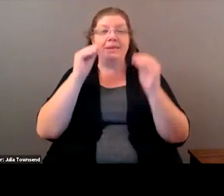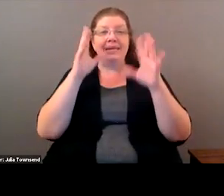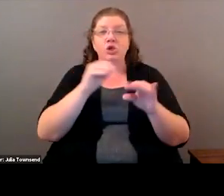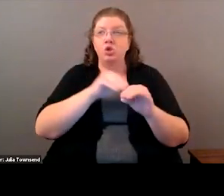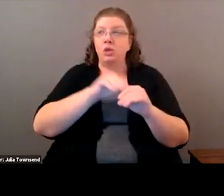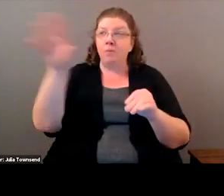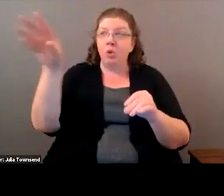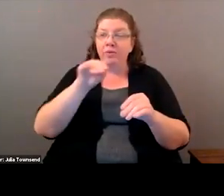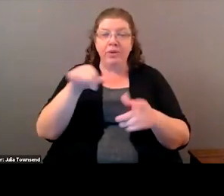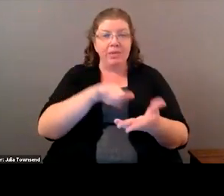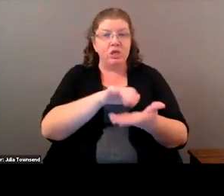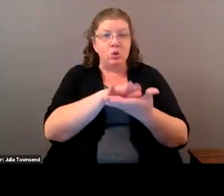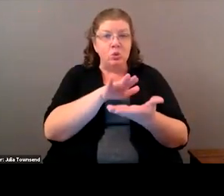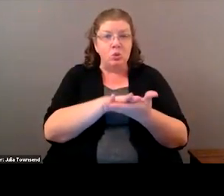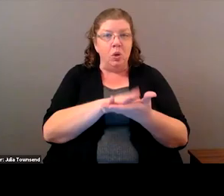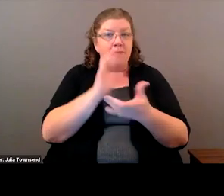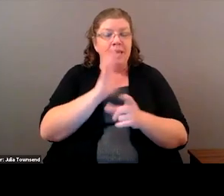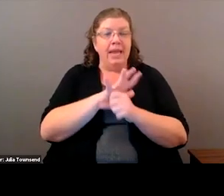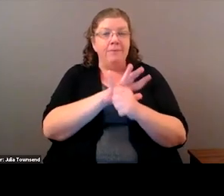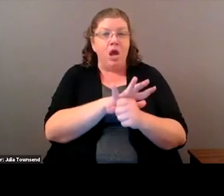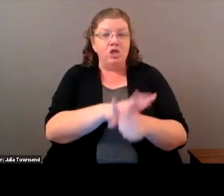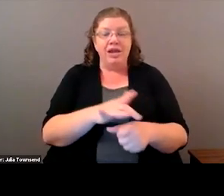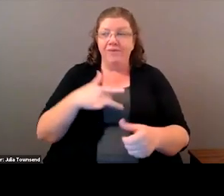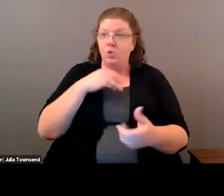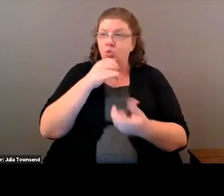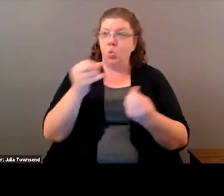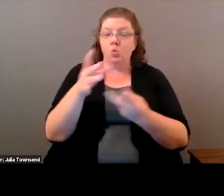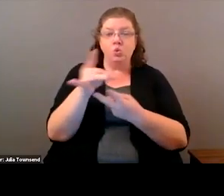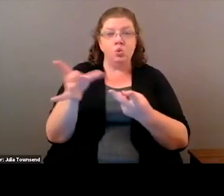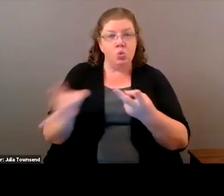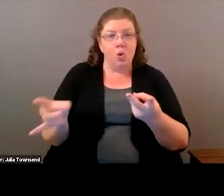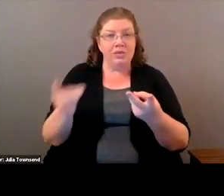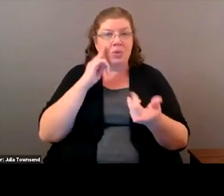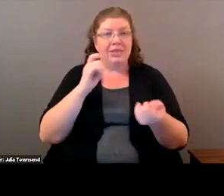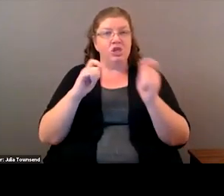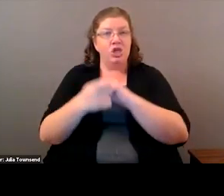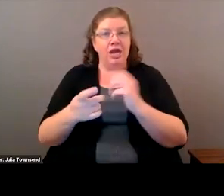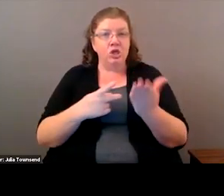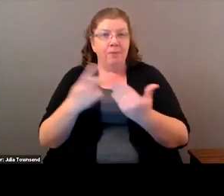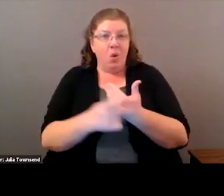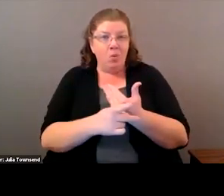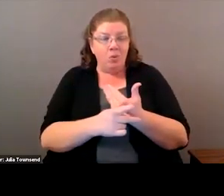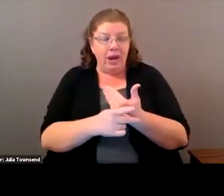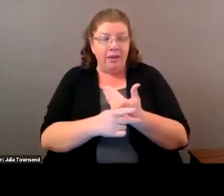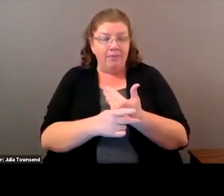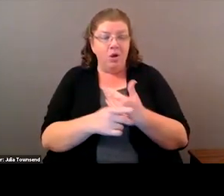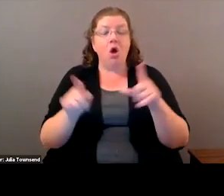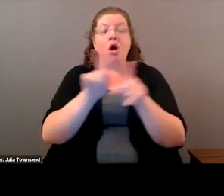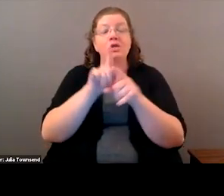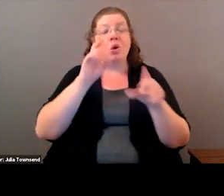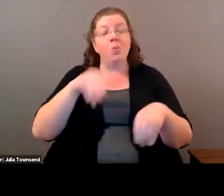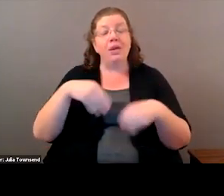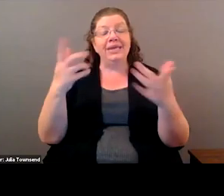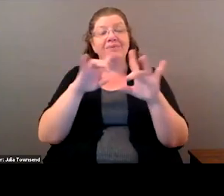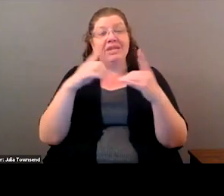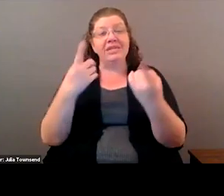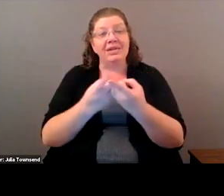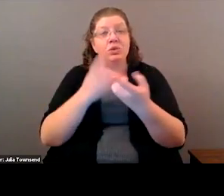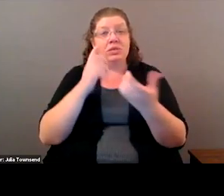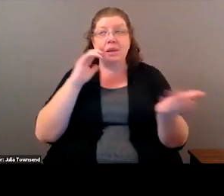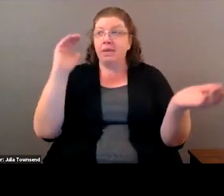no tendrían que seguir moviendo a los maestros fuera de esta escuela que están siendo presionados a irse